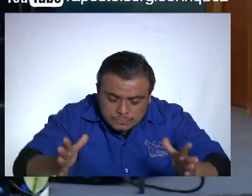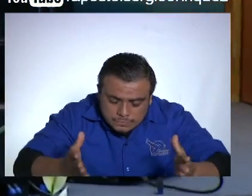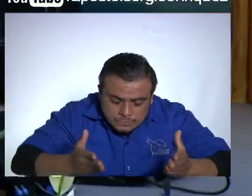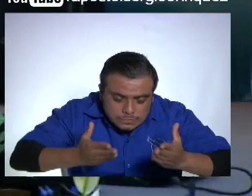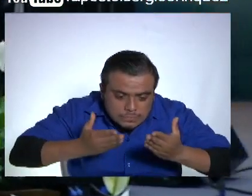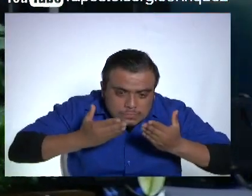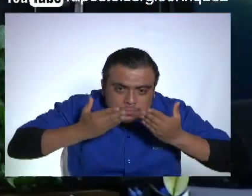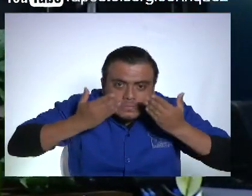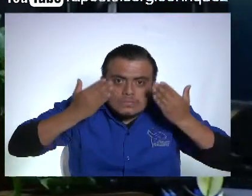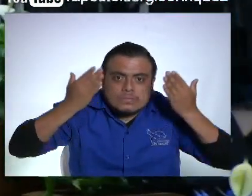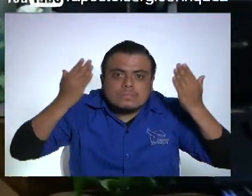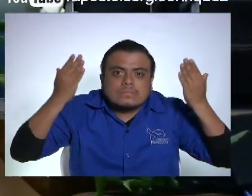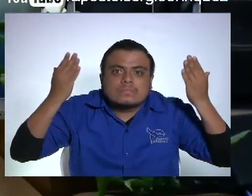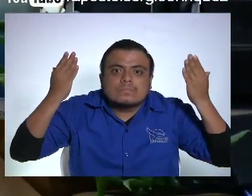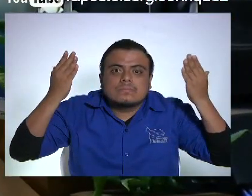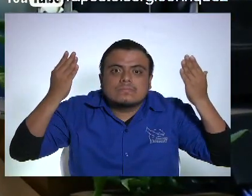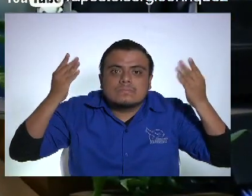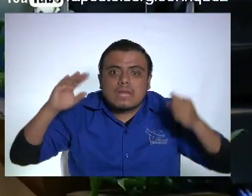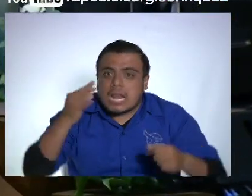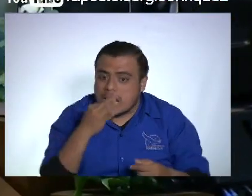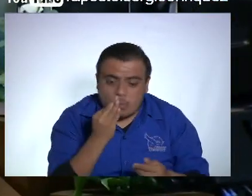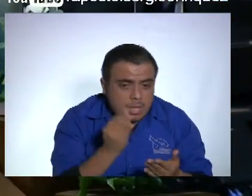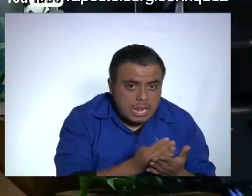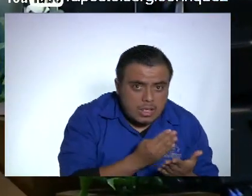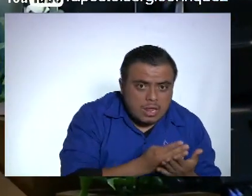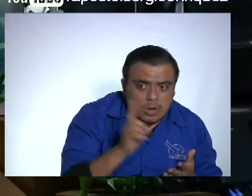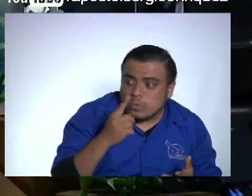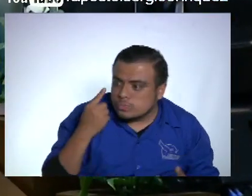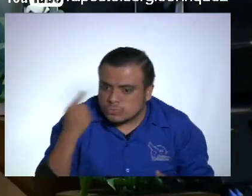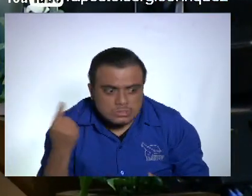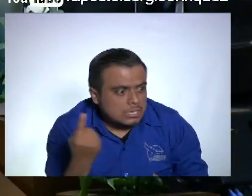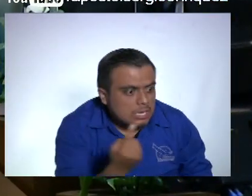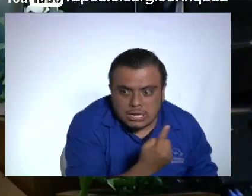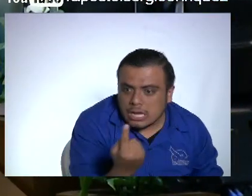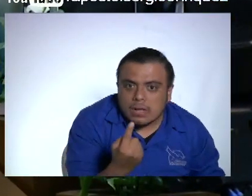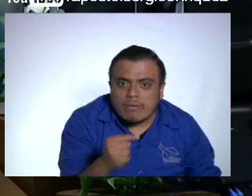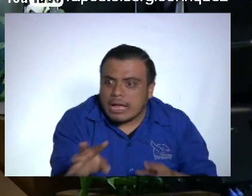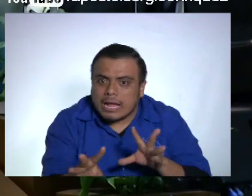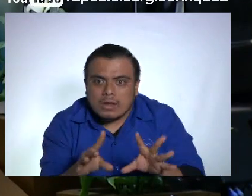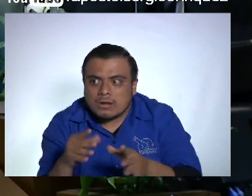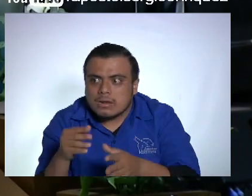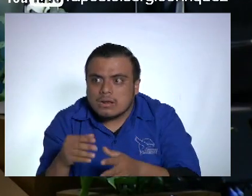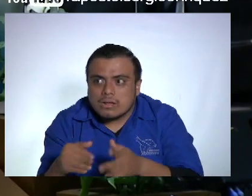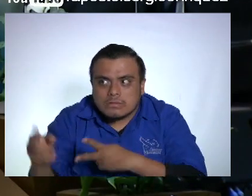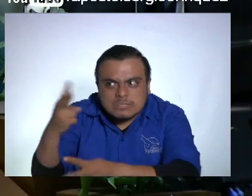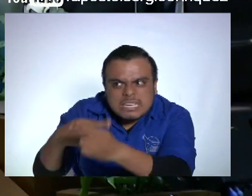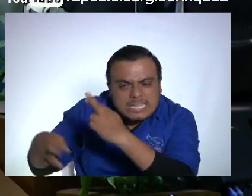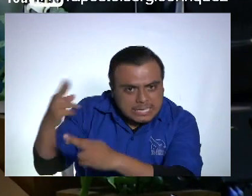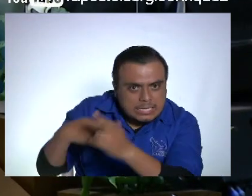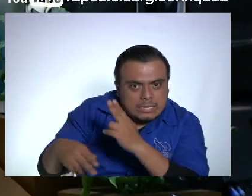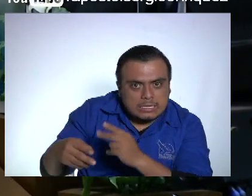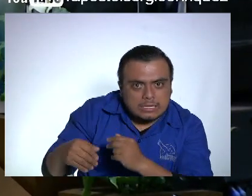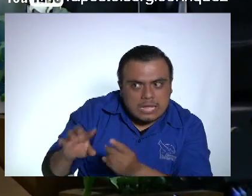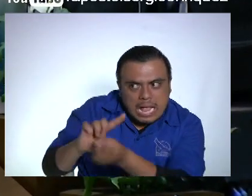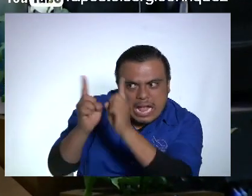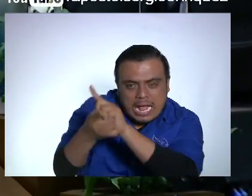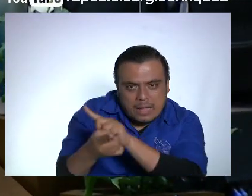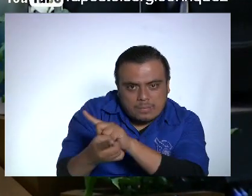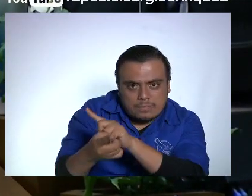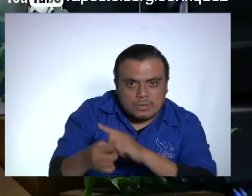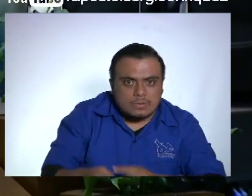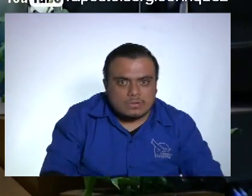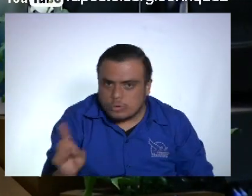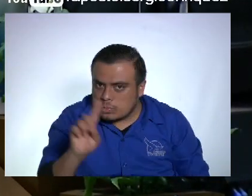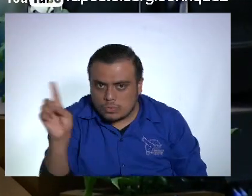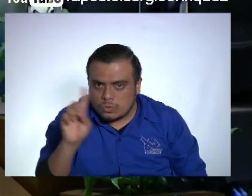Ella no buscaba algo a favor, a cambio de que ella estaba derramando su mejor